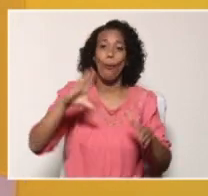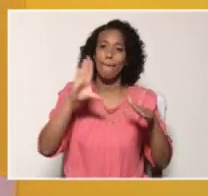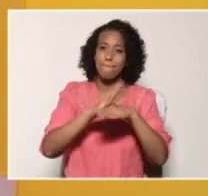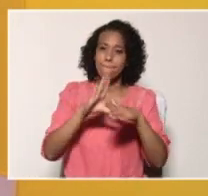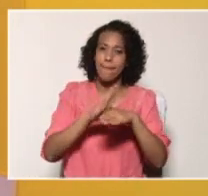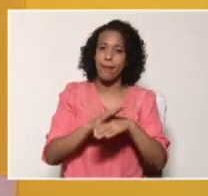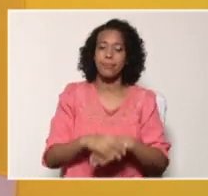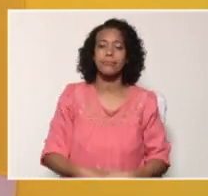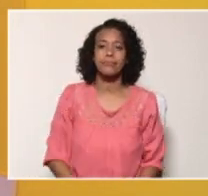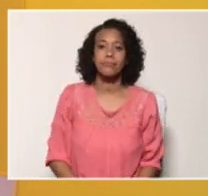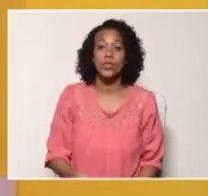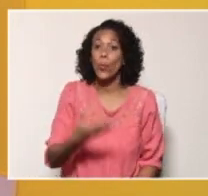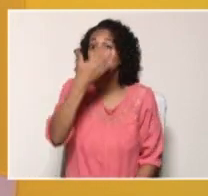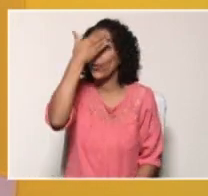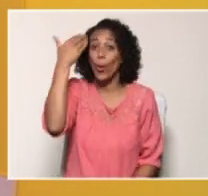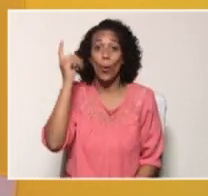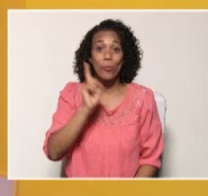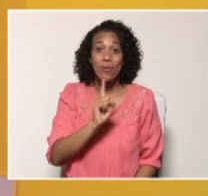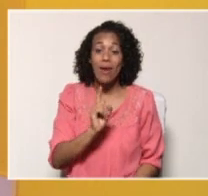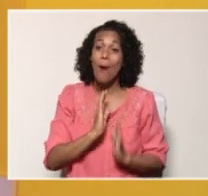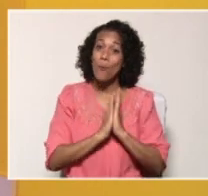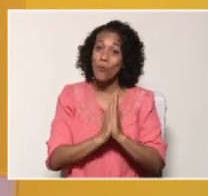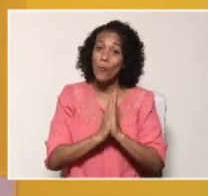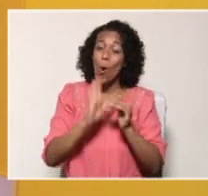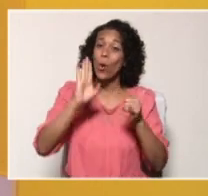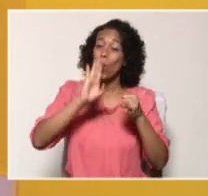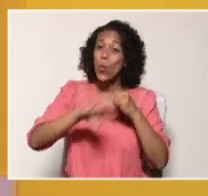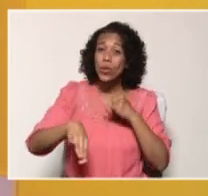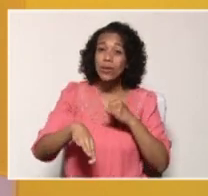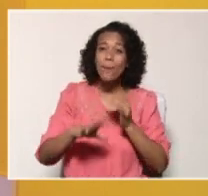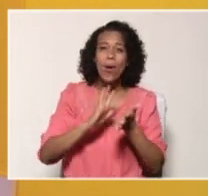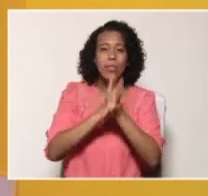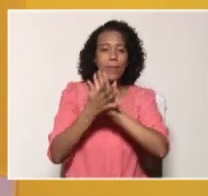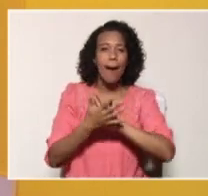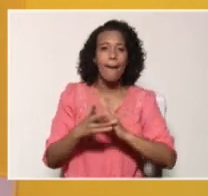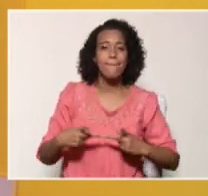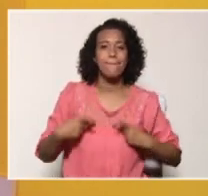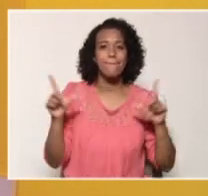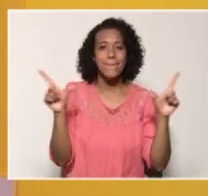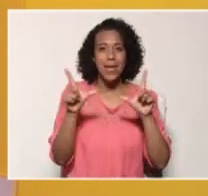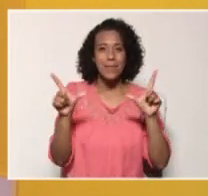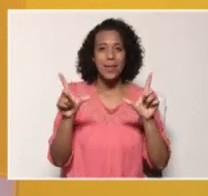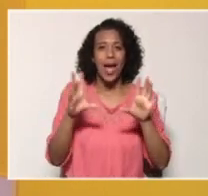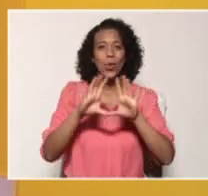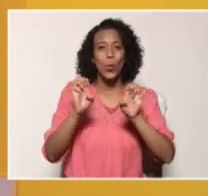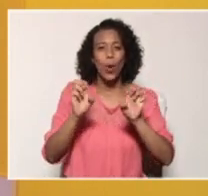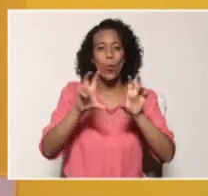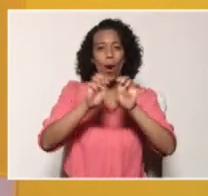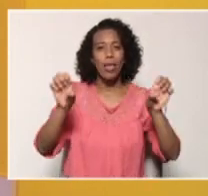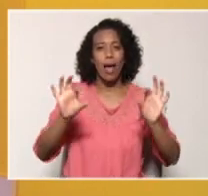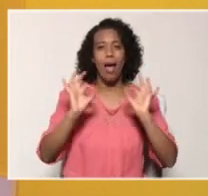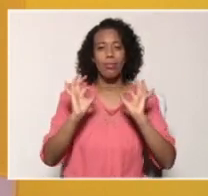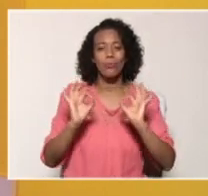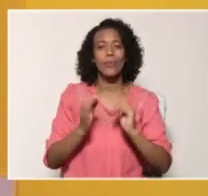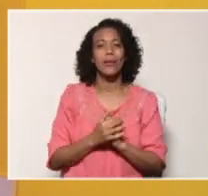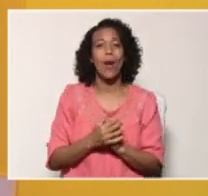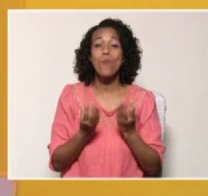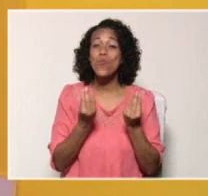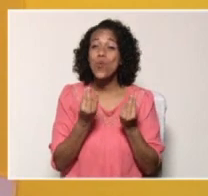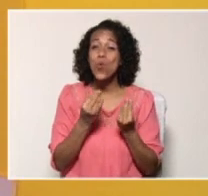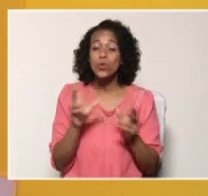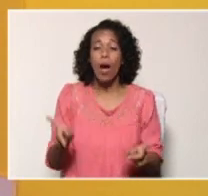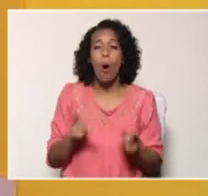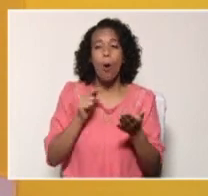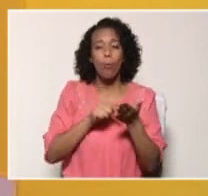hoy. No pueden olvidar que al finalizar este programa, Vive TV, el nuevo canal educativo de Venezuela, tiene